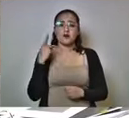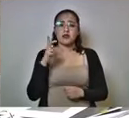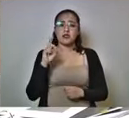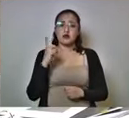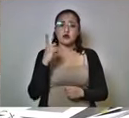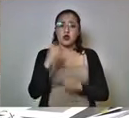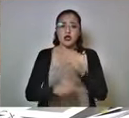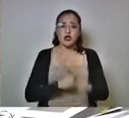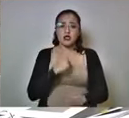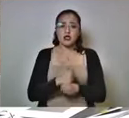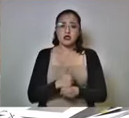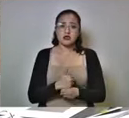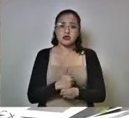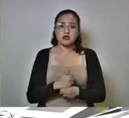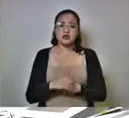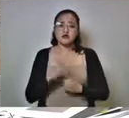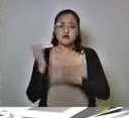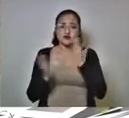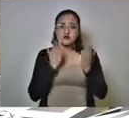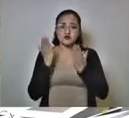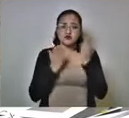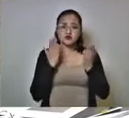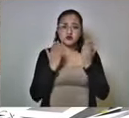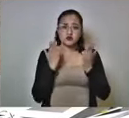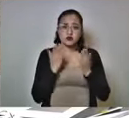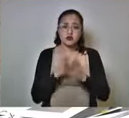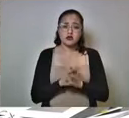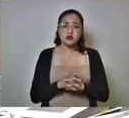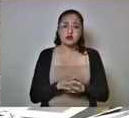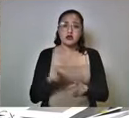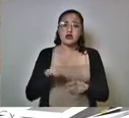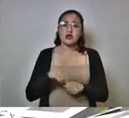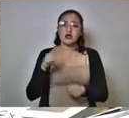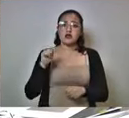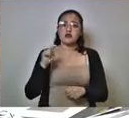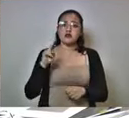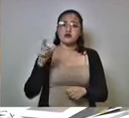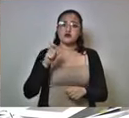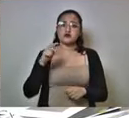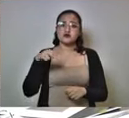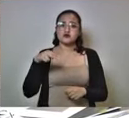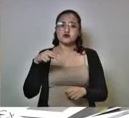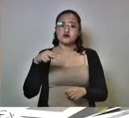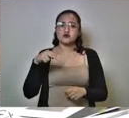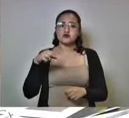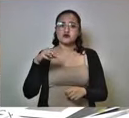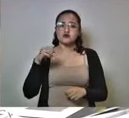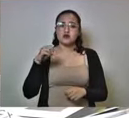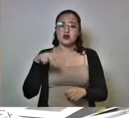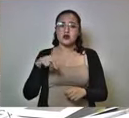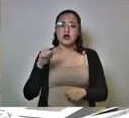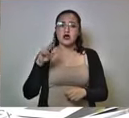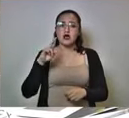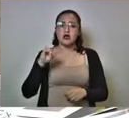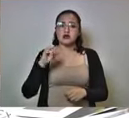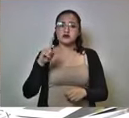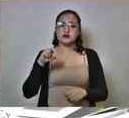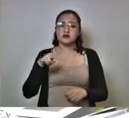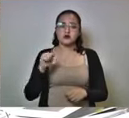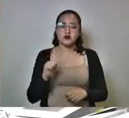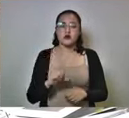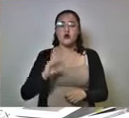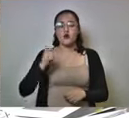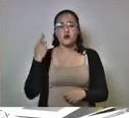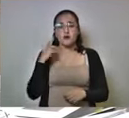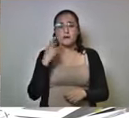31 años, estudiante de posgrado en Tucson, Arizona. Tenemos un poblano más de 25